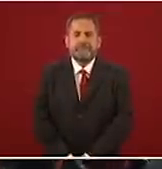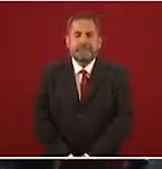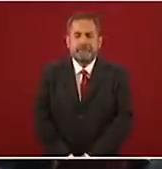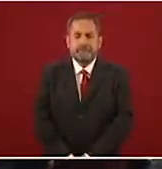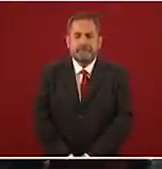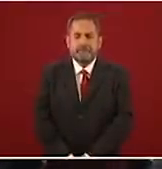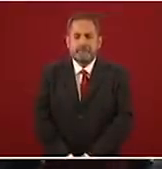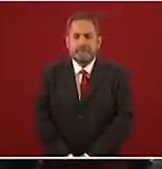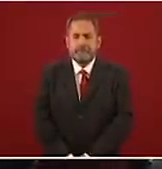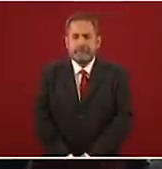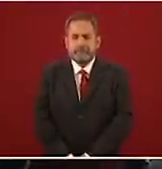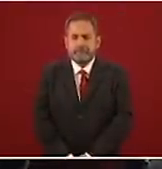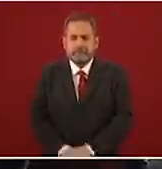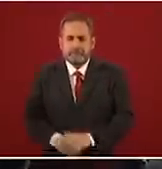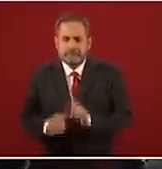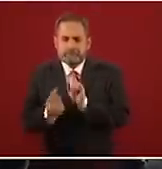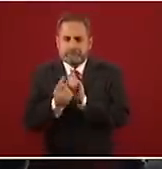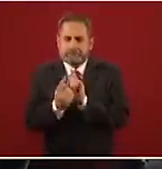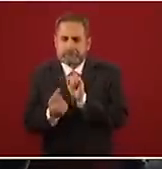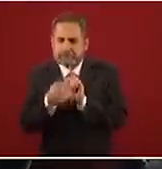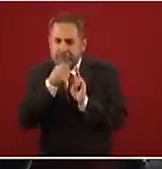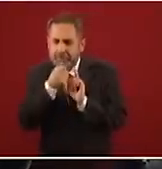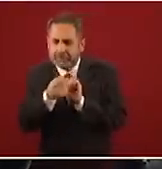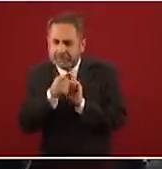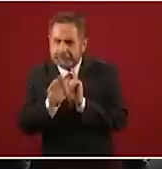No se acerca mucho al micrófono.